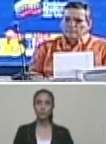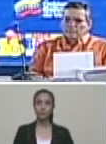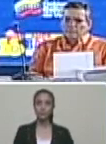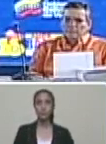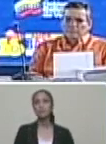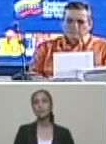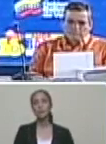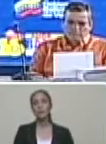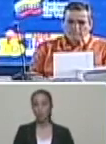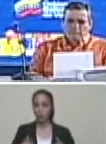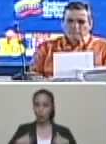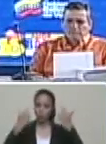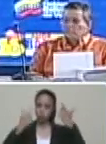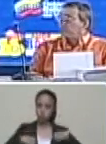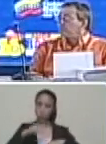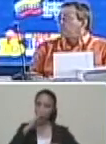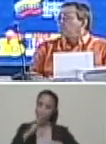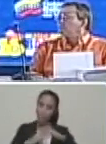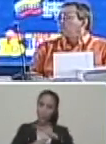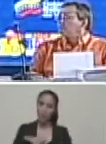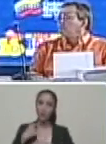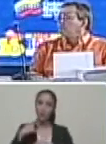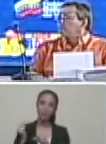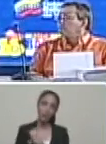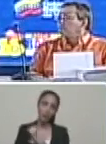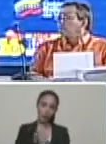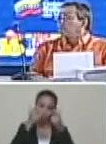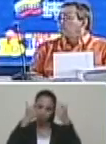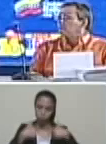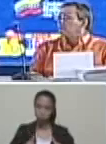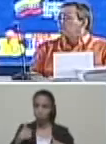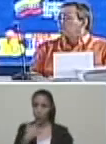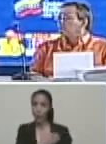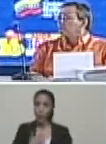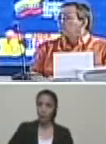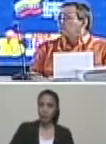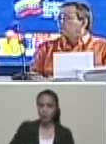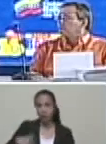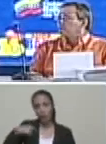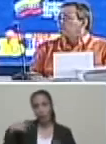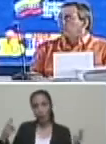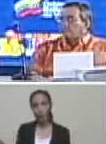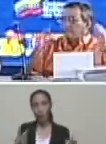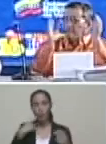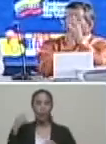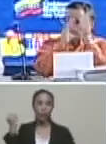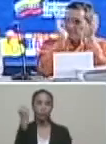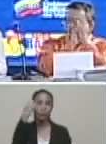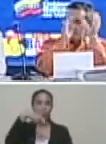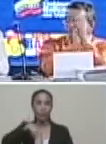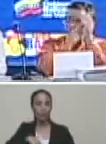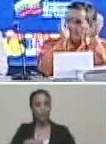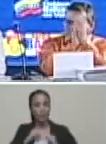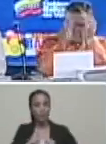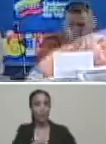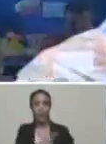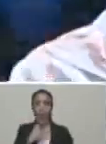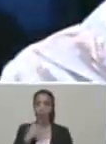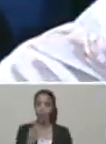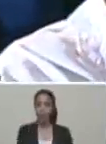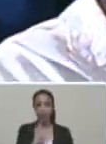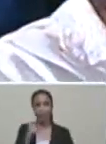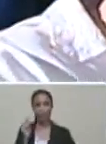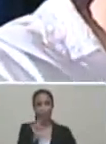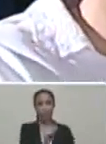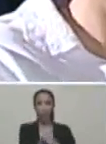Pues aquí está el muchacho del pueblo. Presidente victorioso, de pie, con la verdad. Con la verdad ni ofendo ni